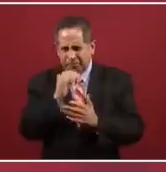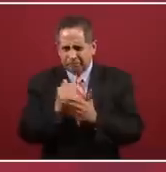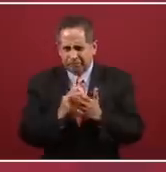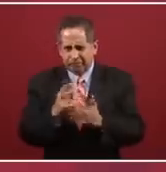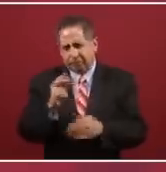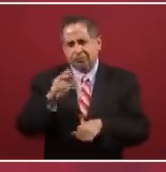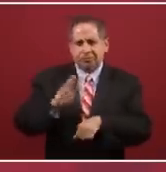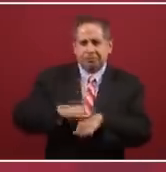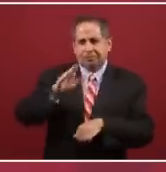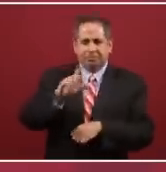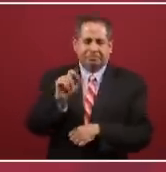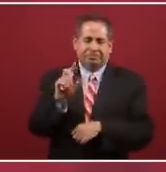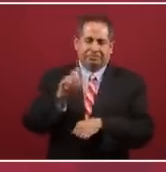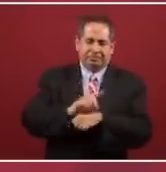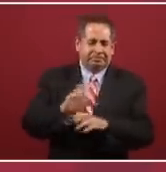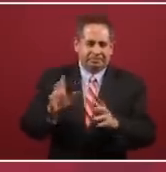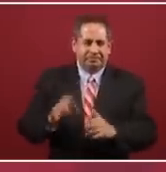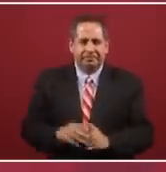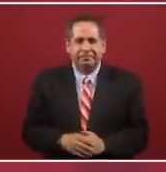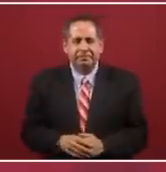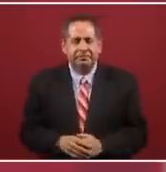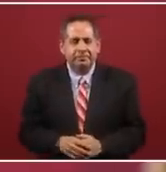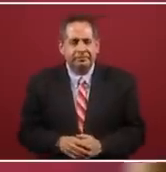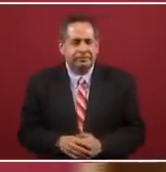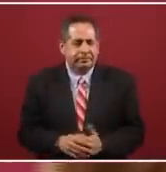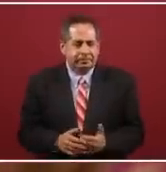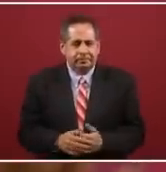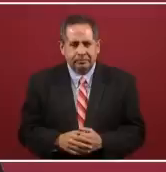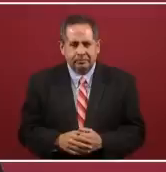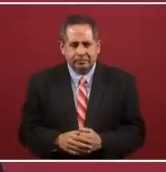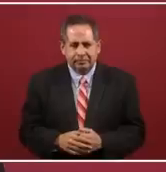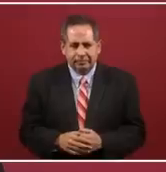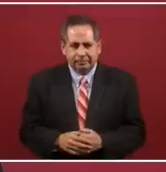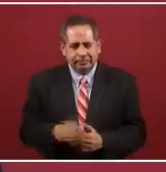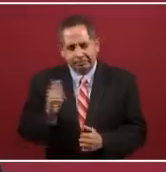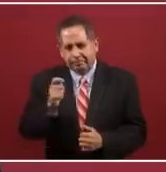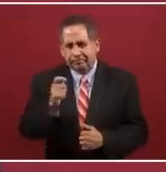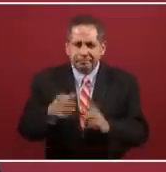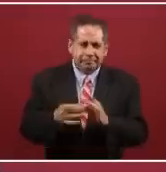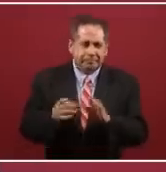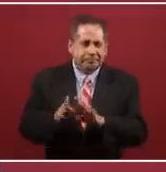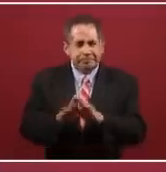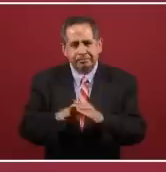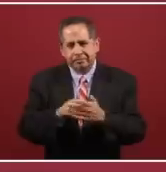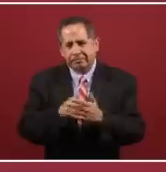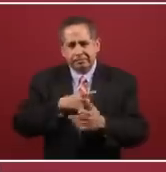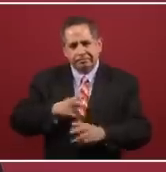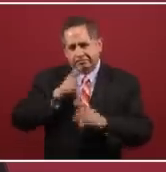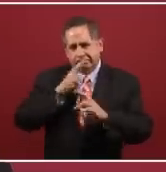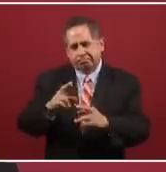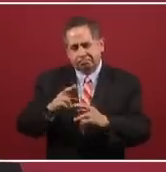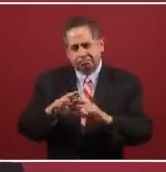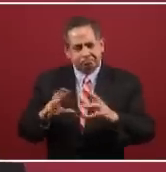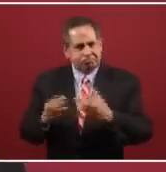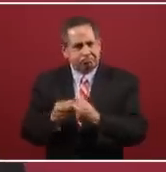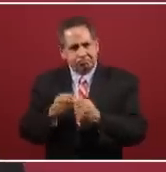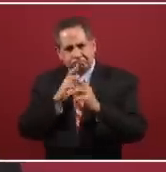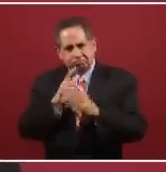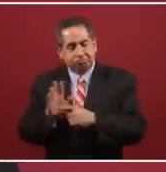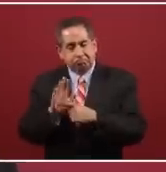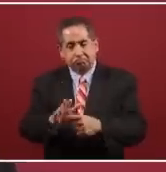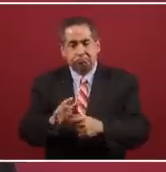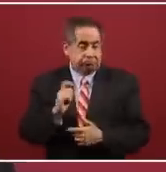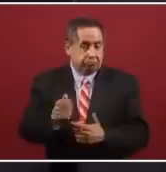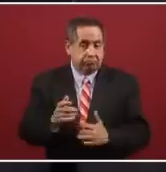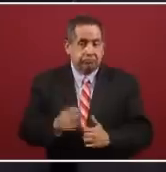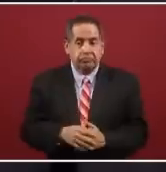20 días. 20 días. 20 días, sí. Entonces, tenemos que tener resultados, tenemos que